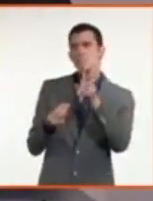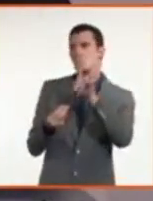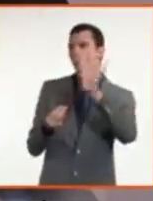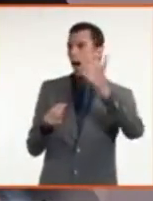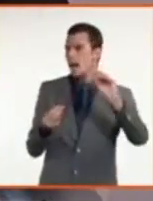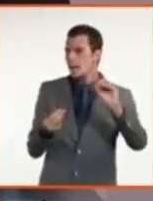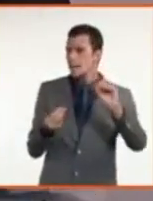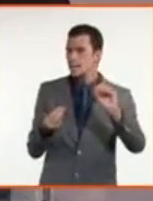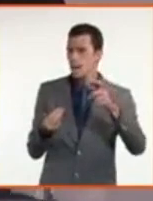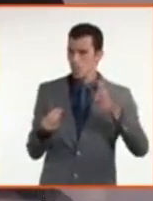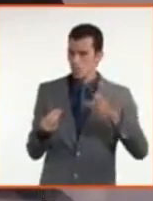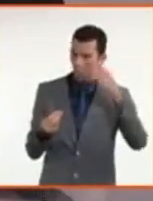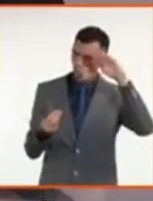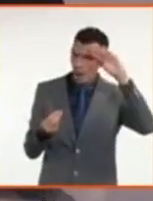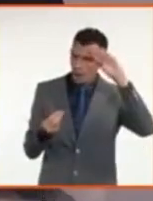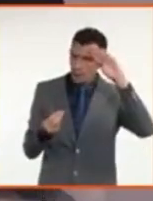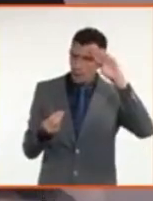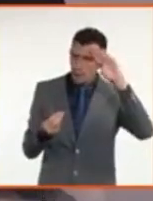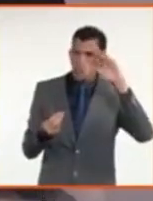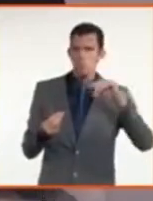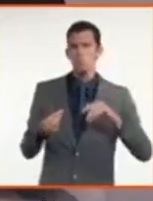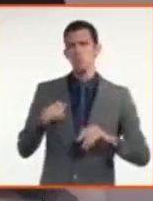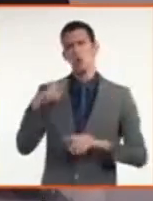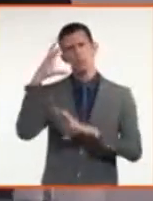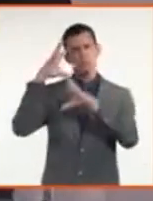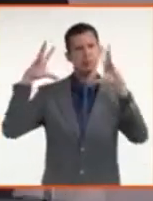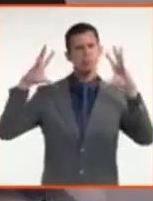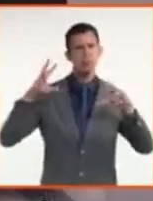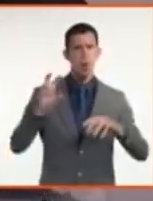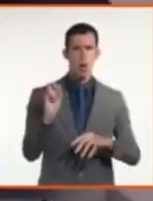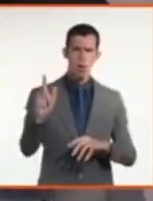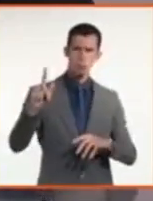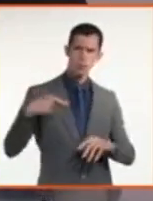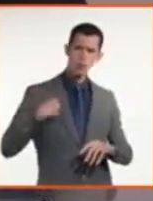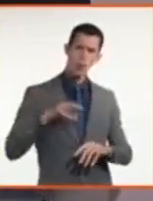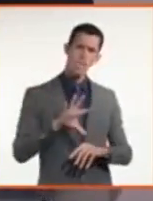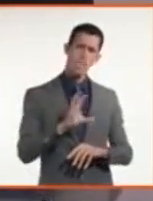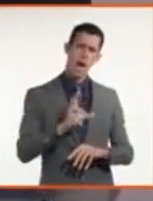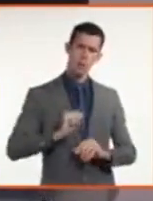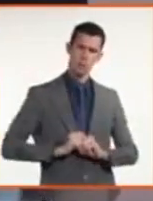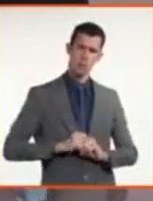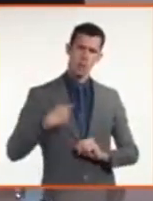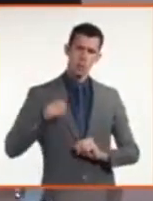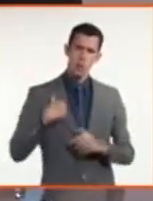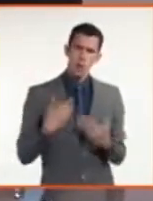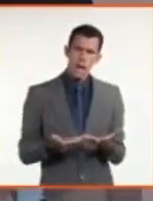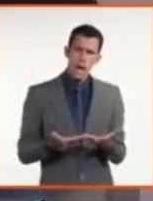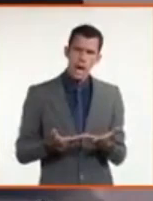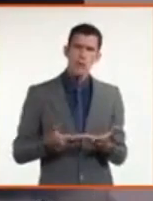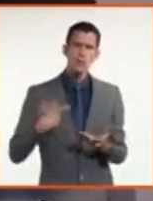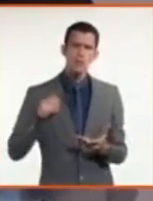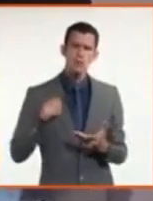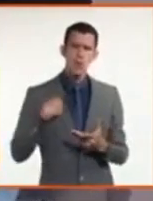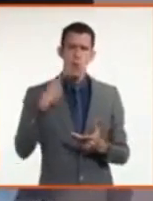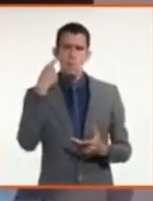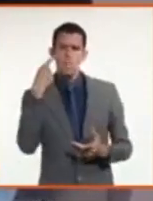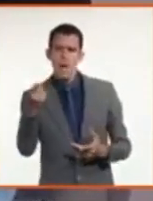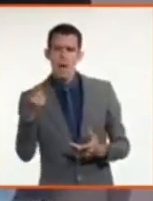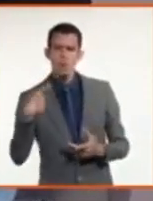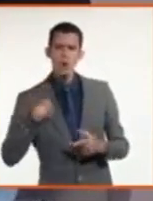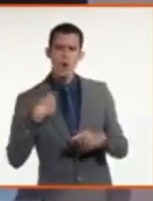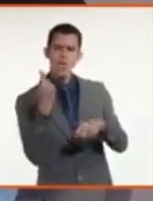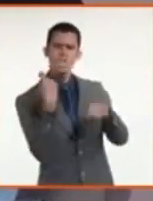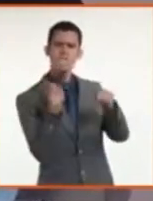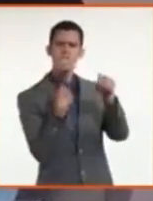cómo el estado participando ya en la operación de ventas este tipo de cambio lo que pasa que tú no puedes comprar a 120 y